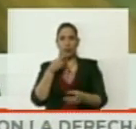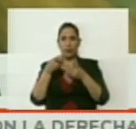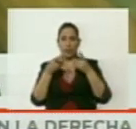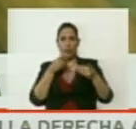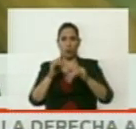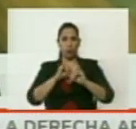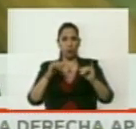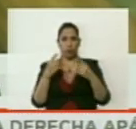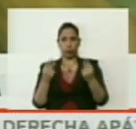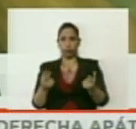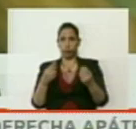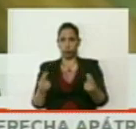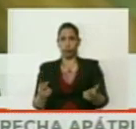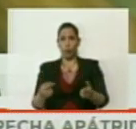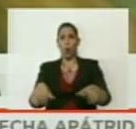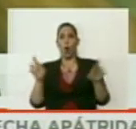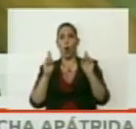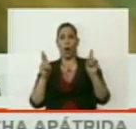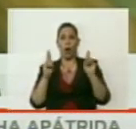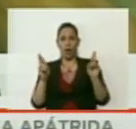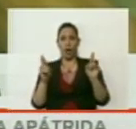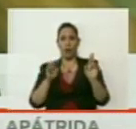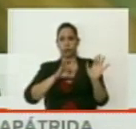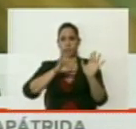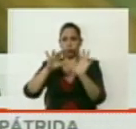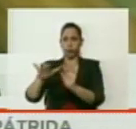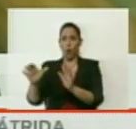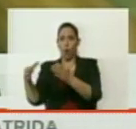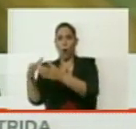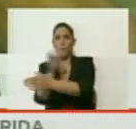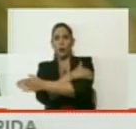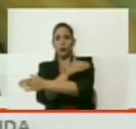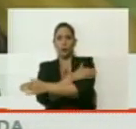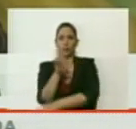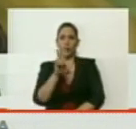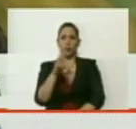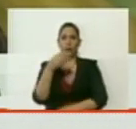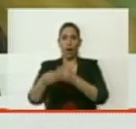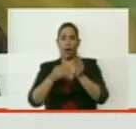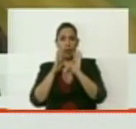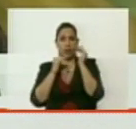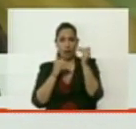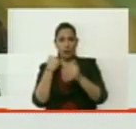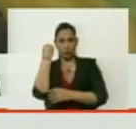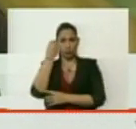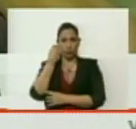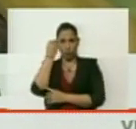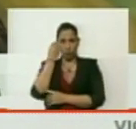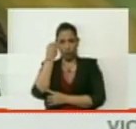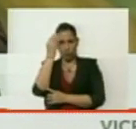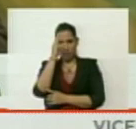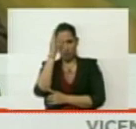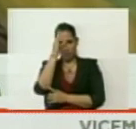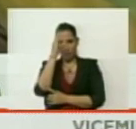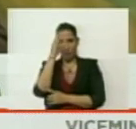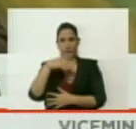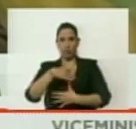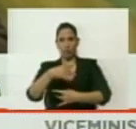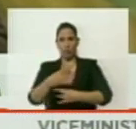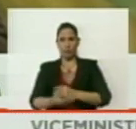vivo. Ojalá que la delegación de la oposición venezolana le haga caso a su conciencia, a su